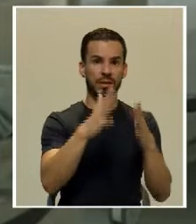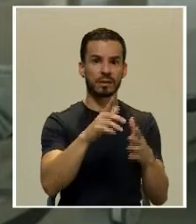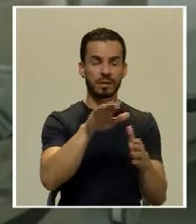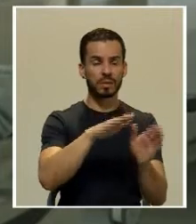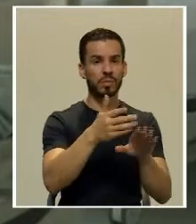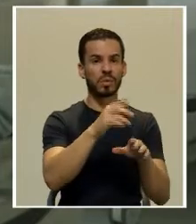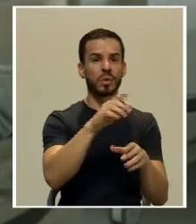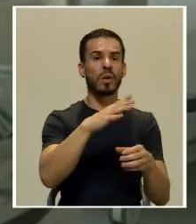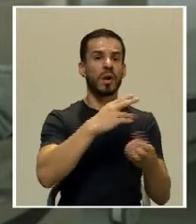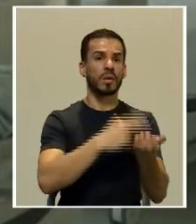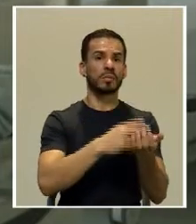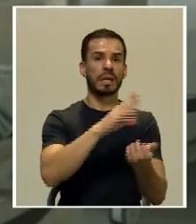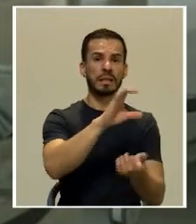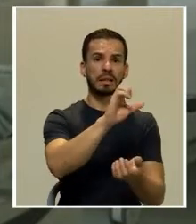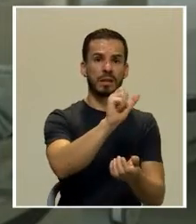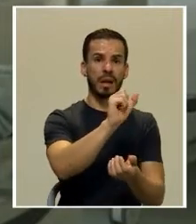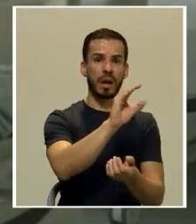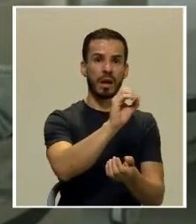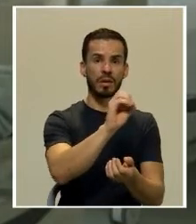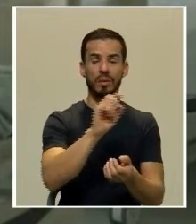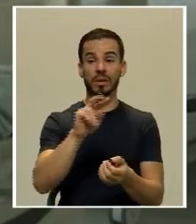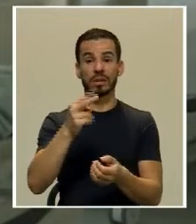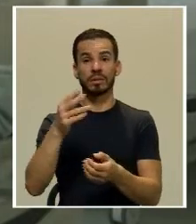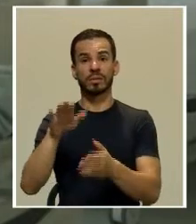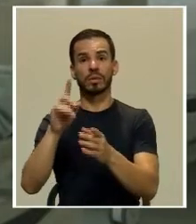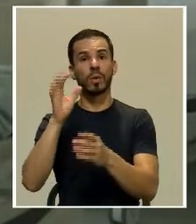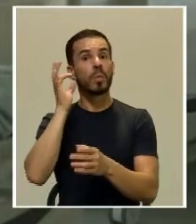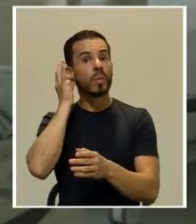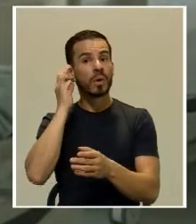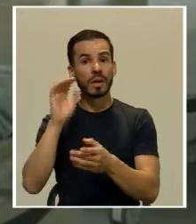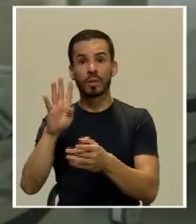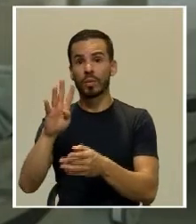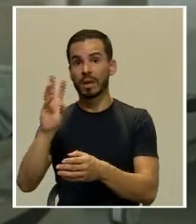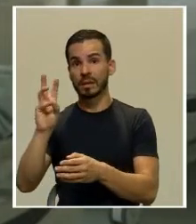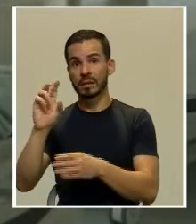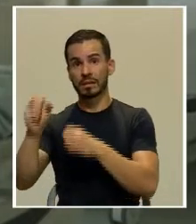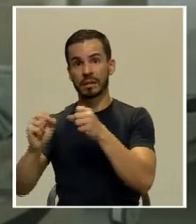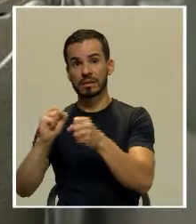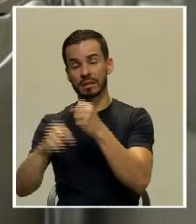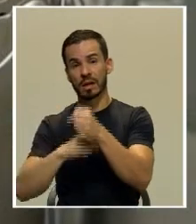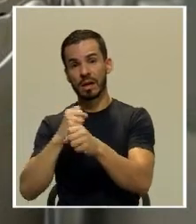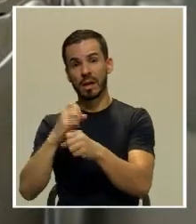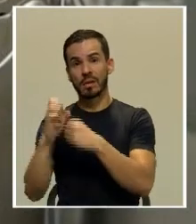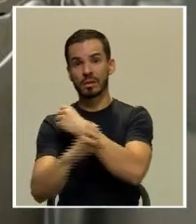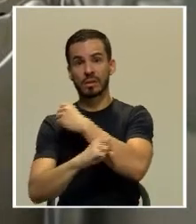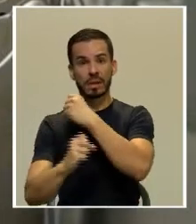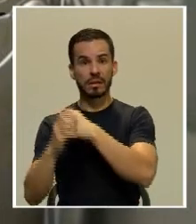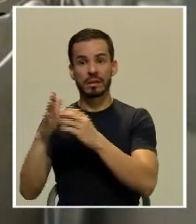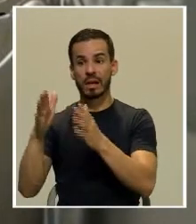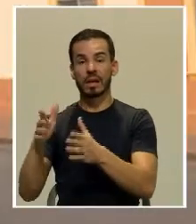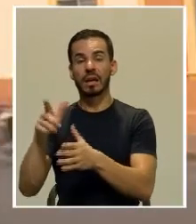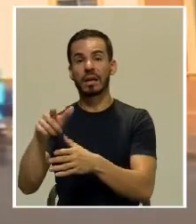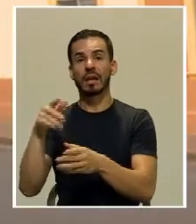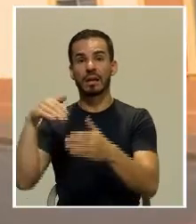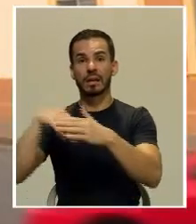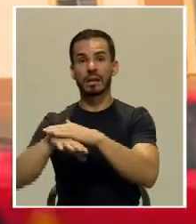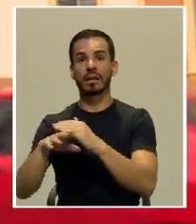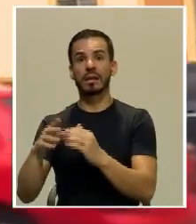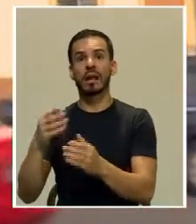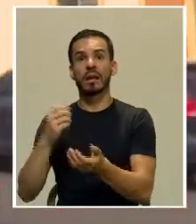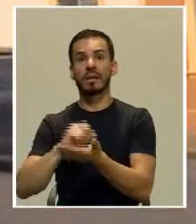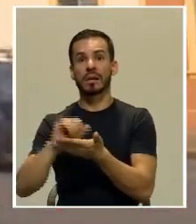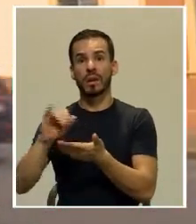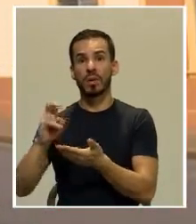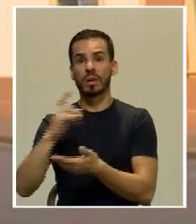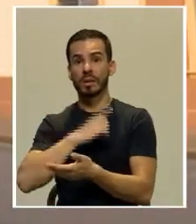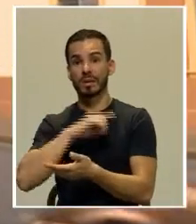en el SEACO, y el segundo deceso de una mujer de 46 años extranjera internada en el Hospital San Juan de Dios desde